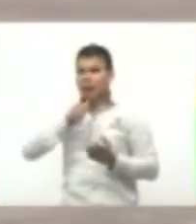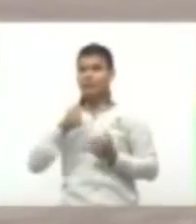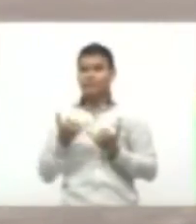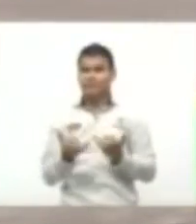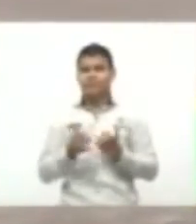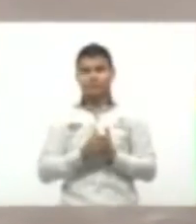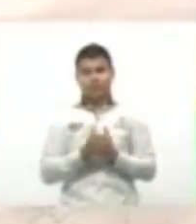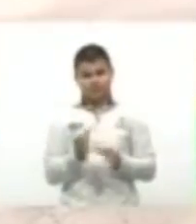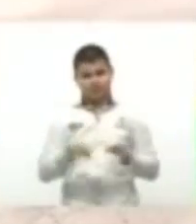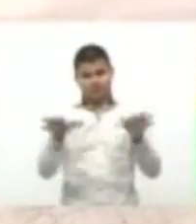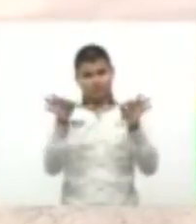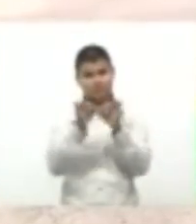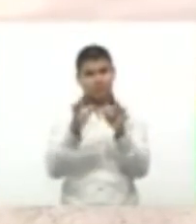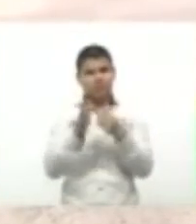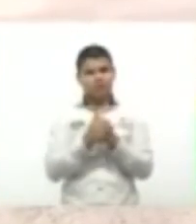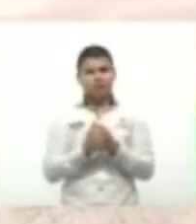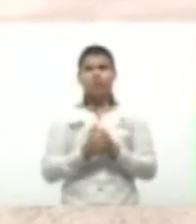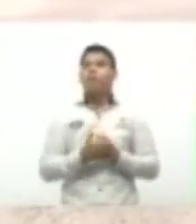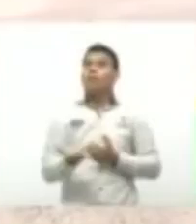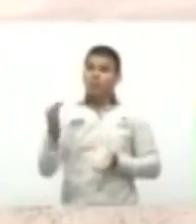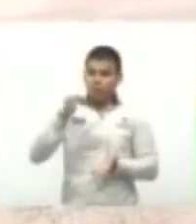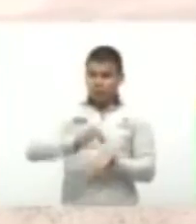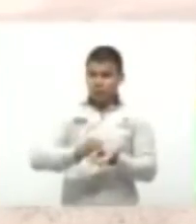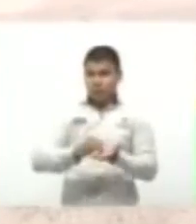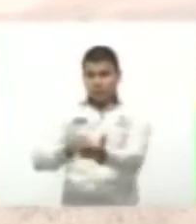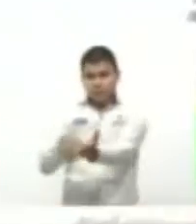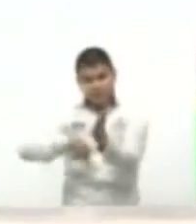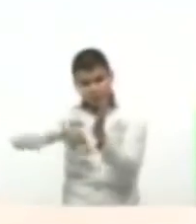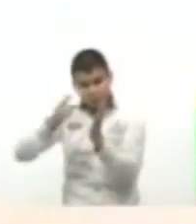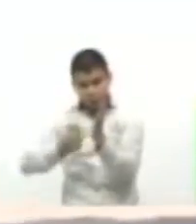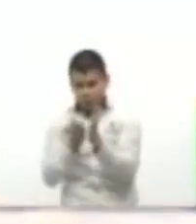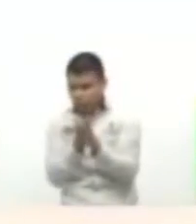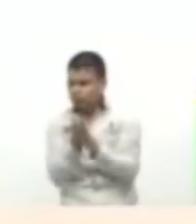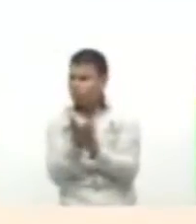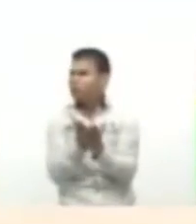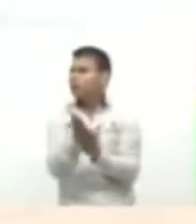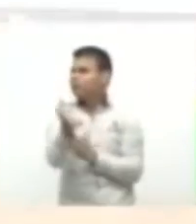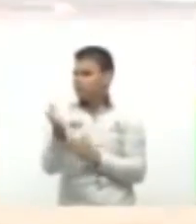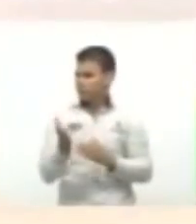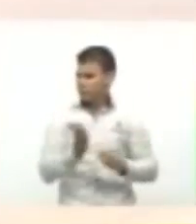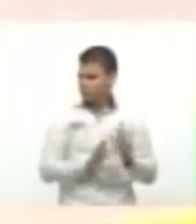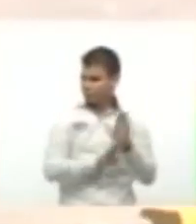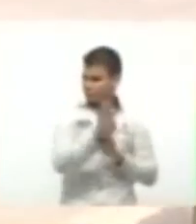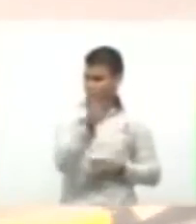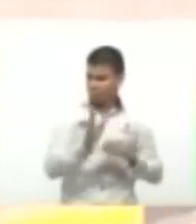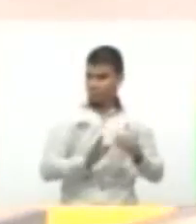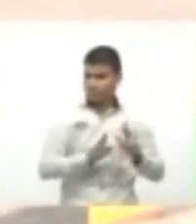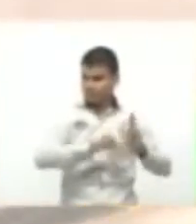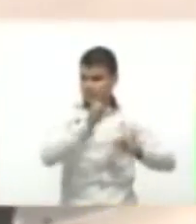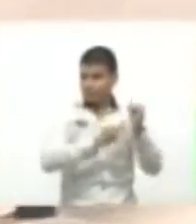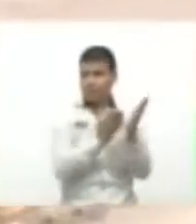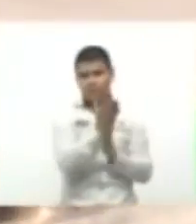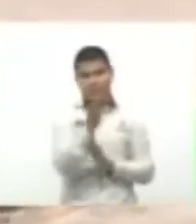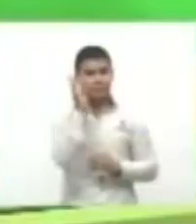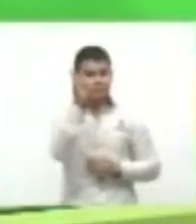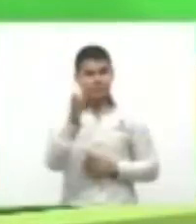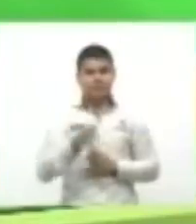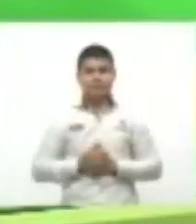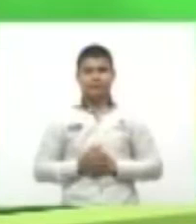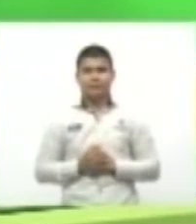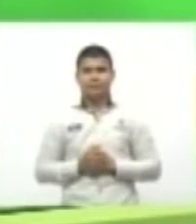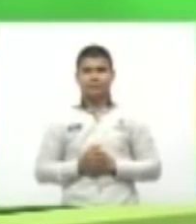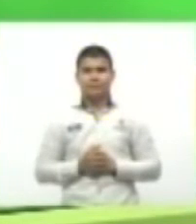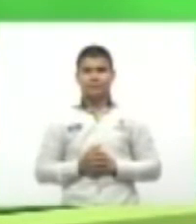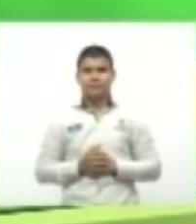importante recuperar este proyecto que le dará mayor multimodalismo a la región en sistemas de transporte de carga.